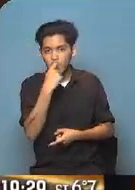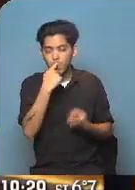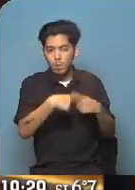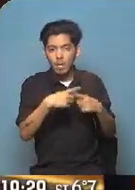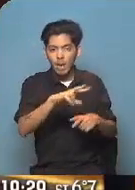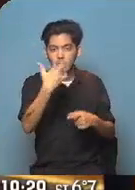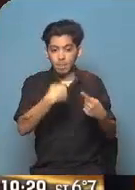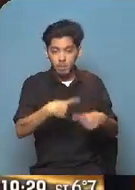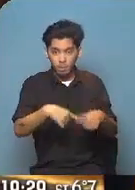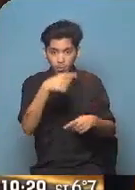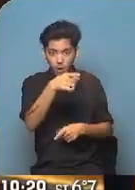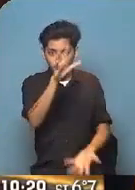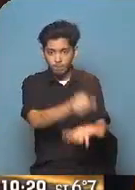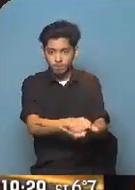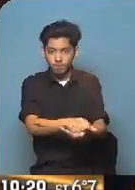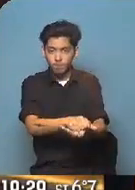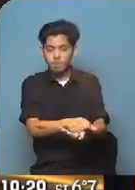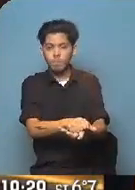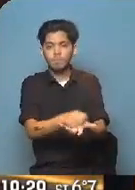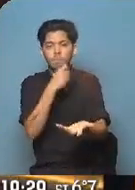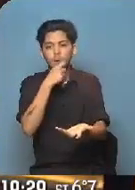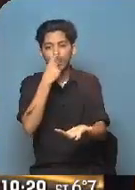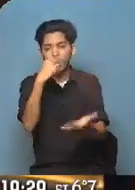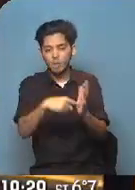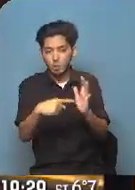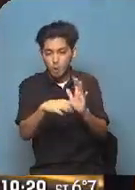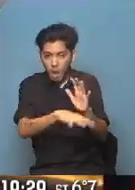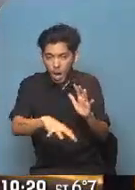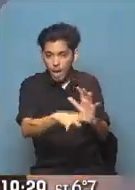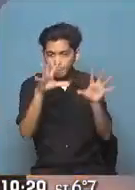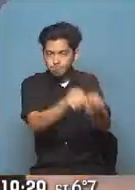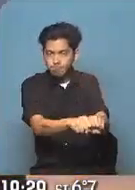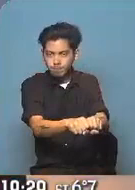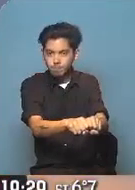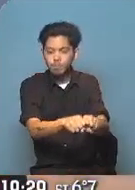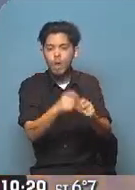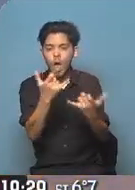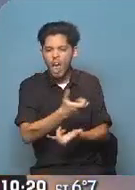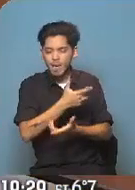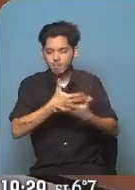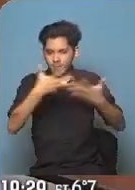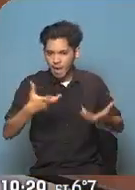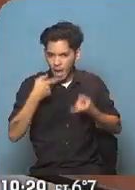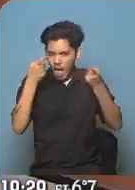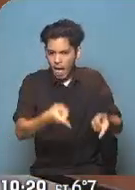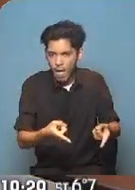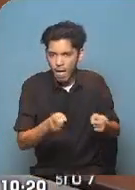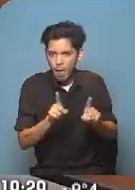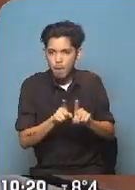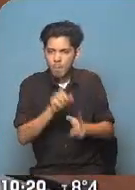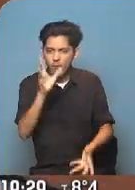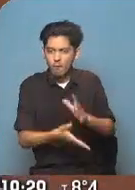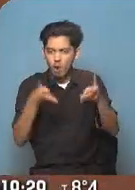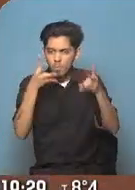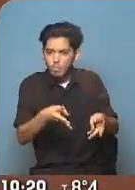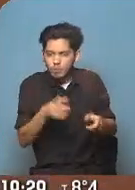triple frontera el copamiento de prácticamente una ciudad cuando se produce una agresión de esas características de alto poder de fuego